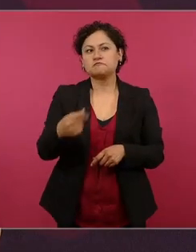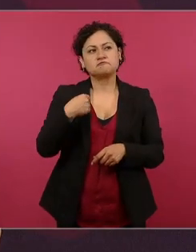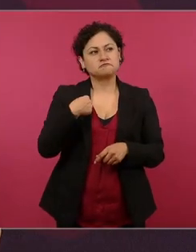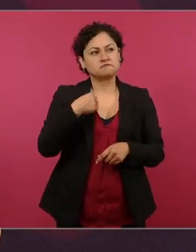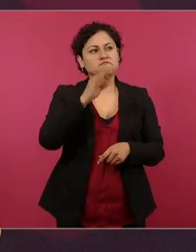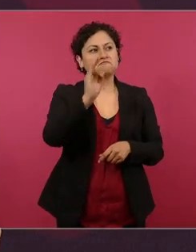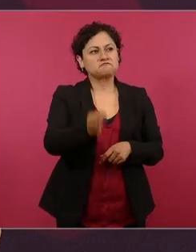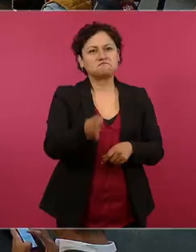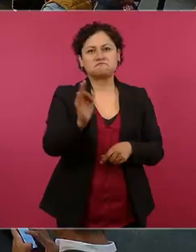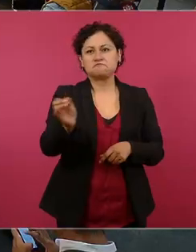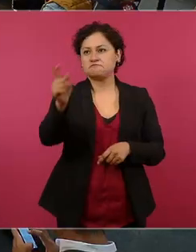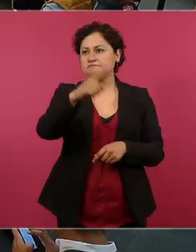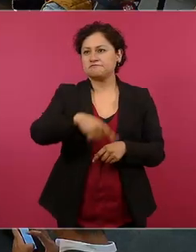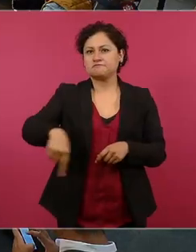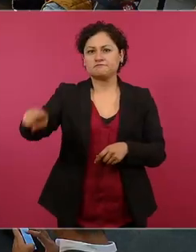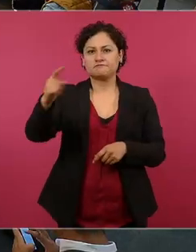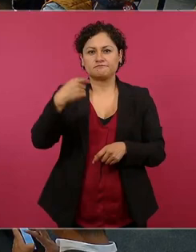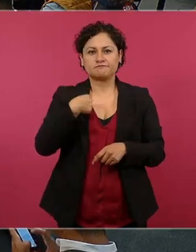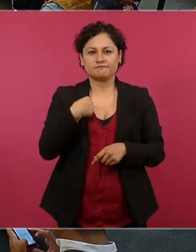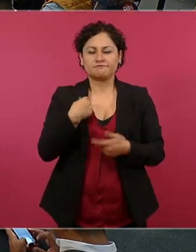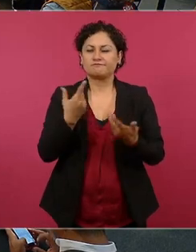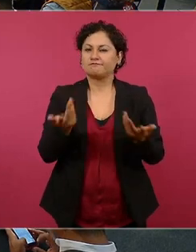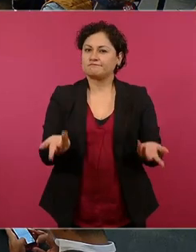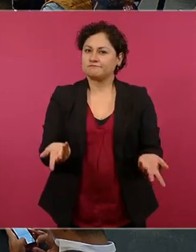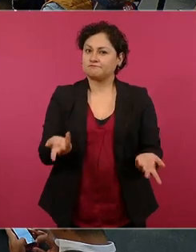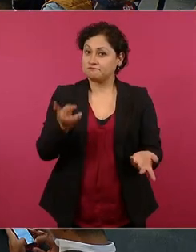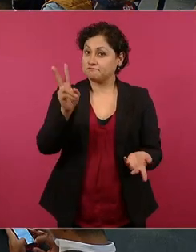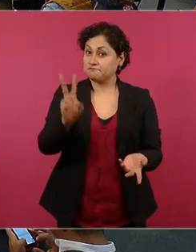bastante. Porque